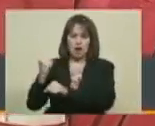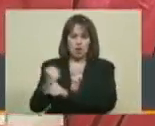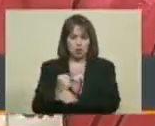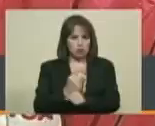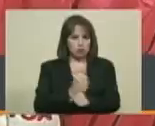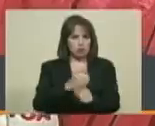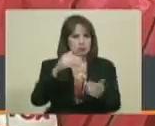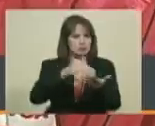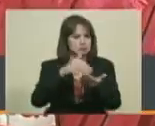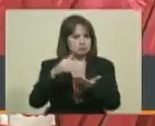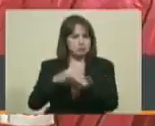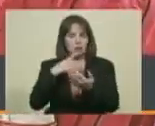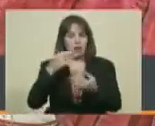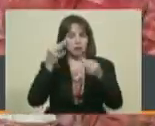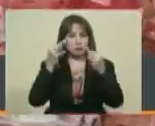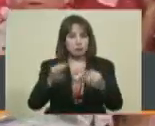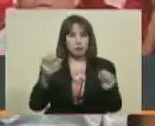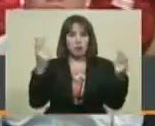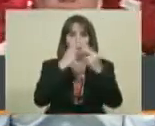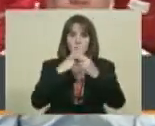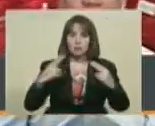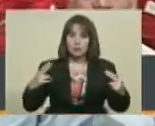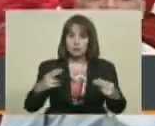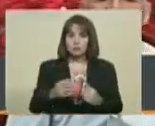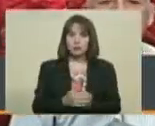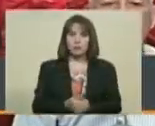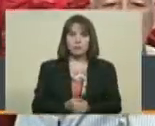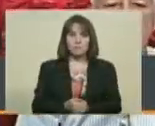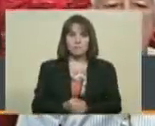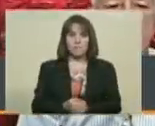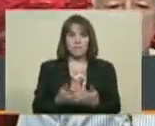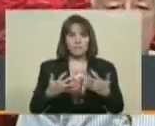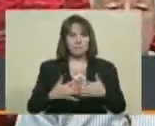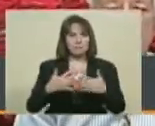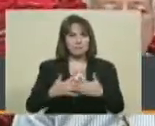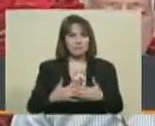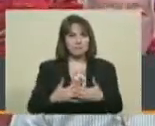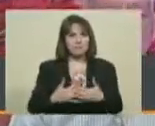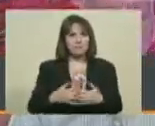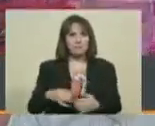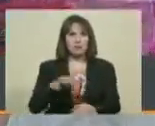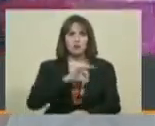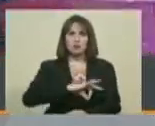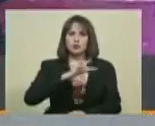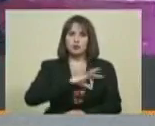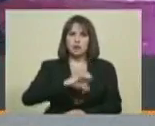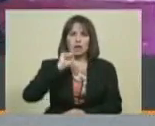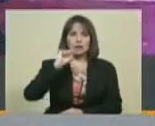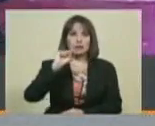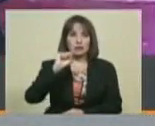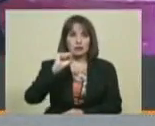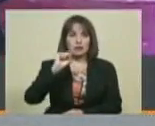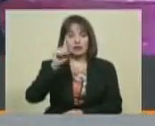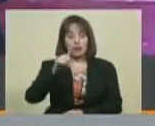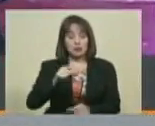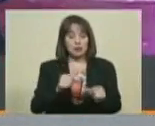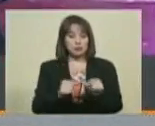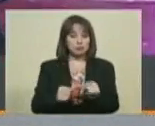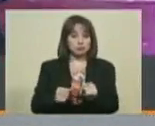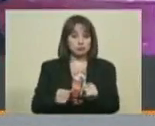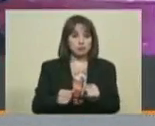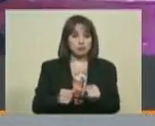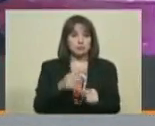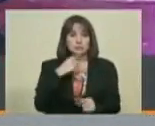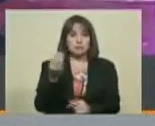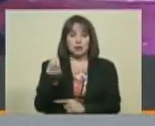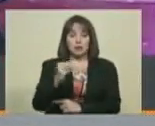reafirmado el compromiso de la industria socialista y productiva, sino que también, no